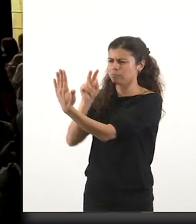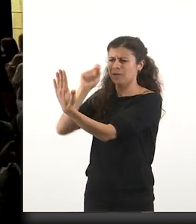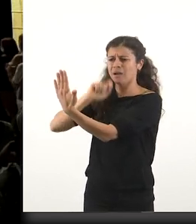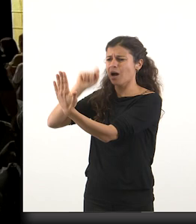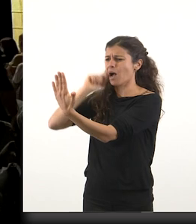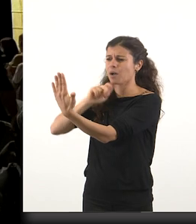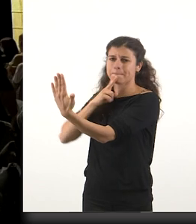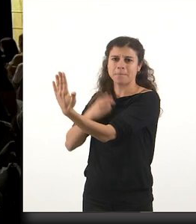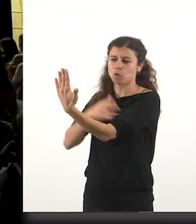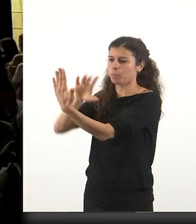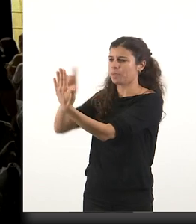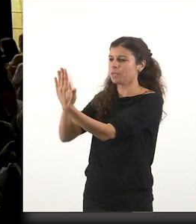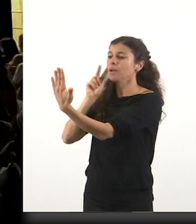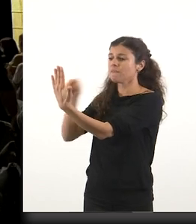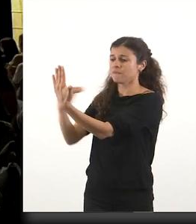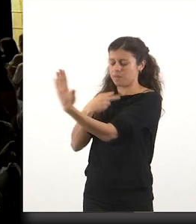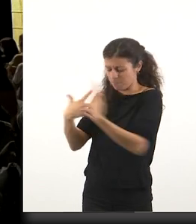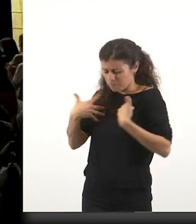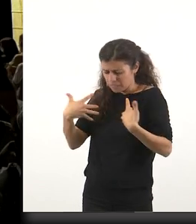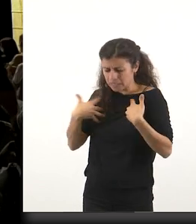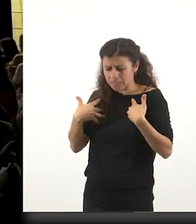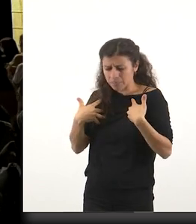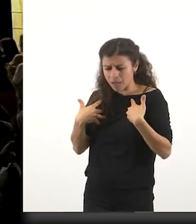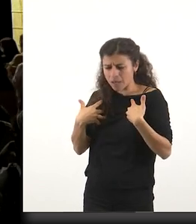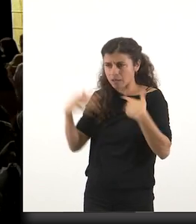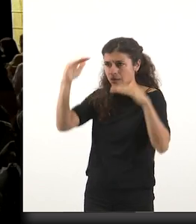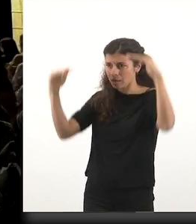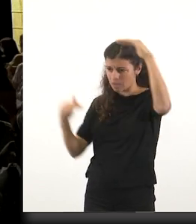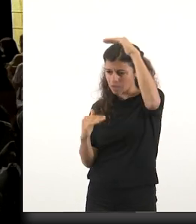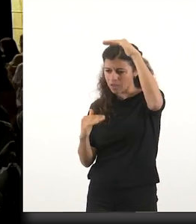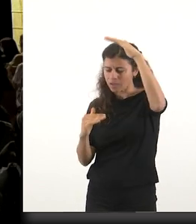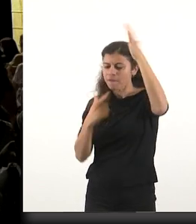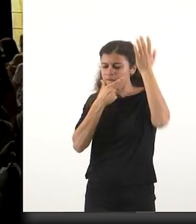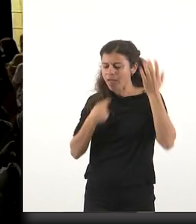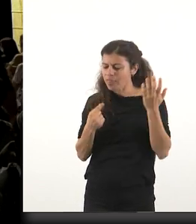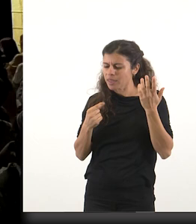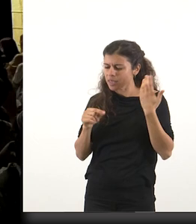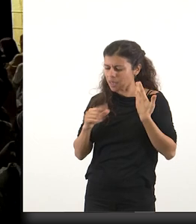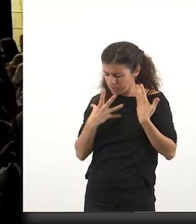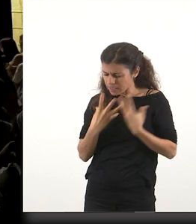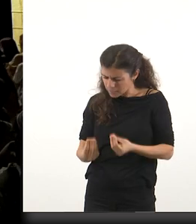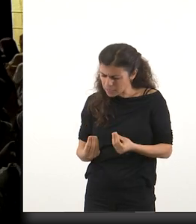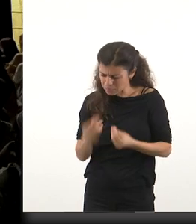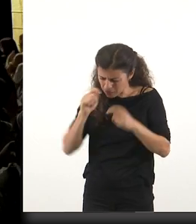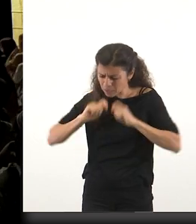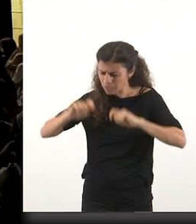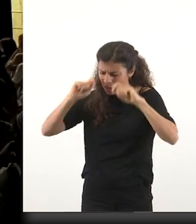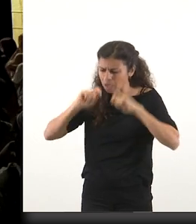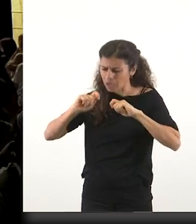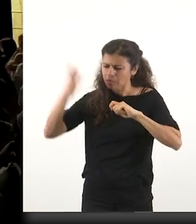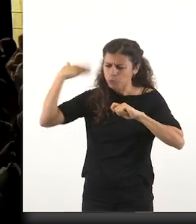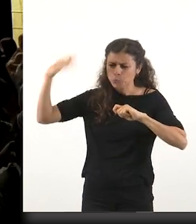Pero me vi como víctima. Y dentro de que yo lloraba, me era más fácil entenderme como víctima. Esa parte de Antonio,